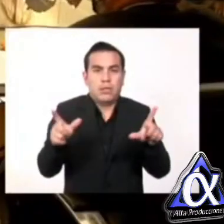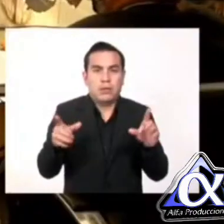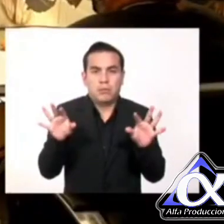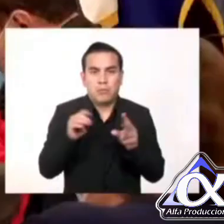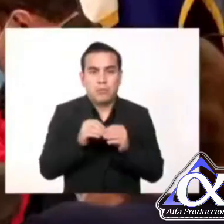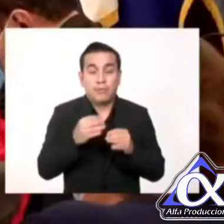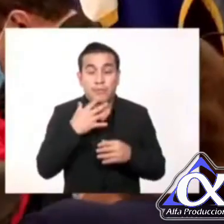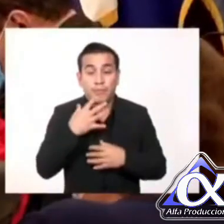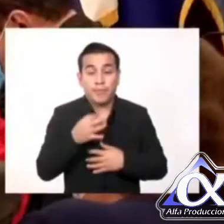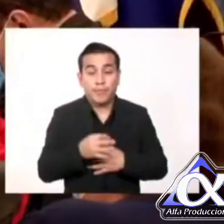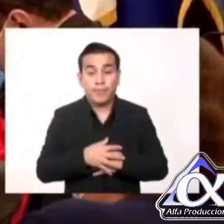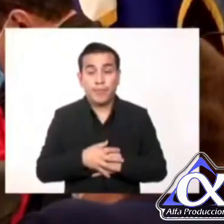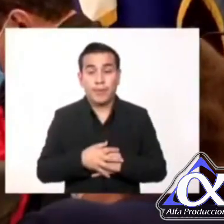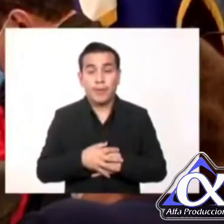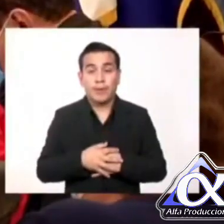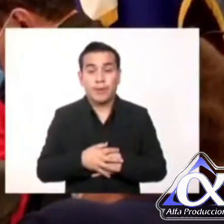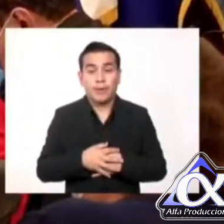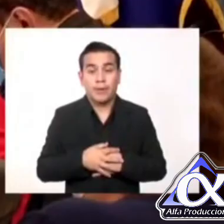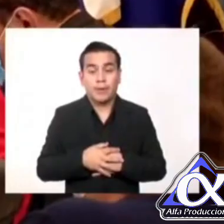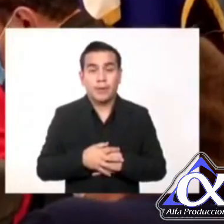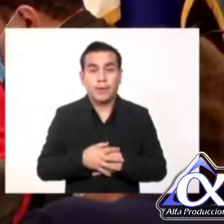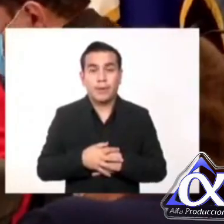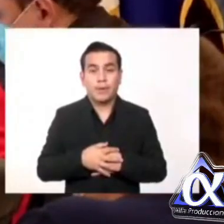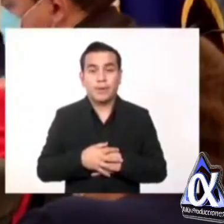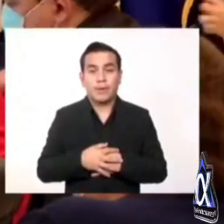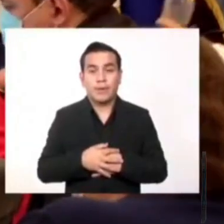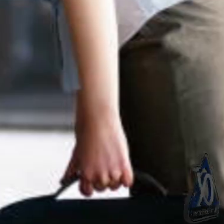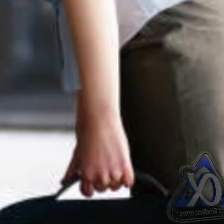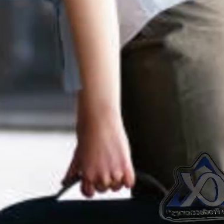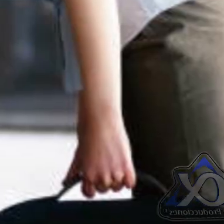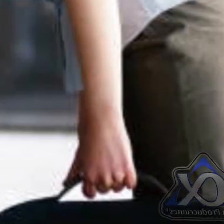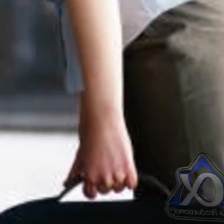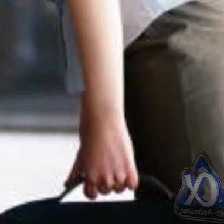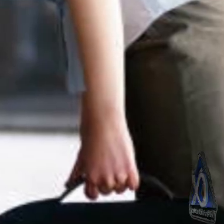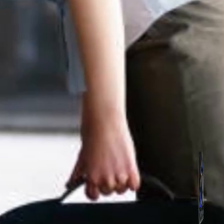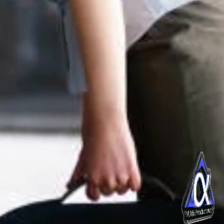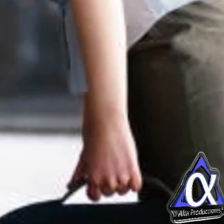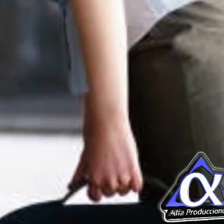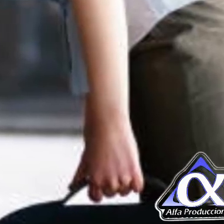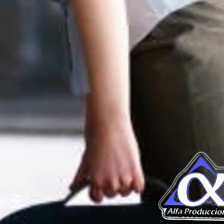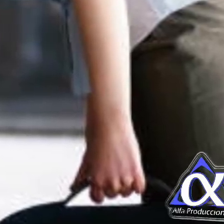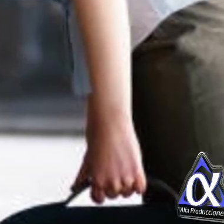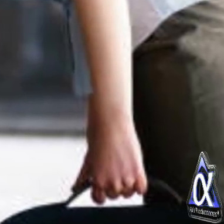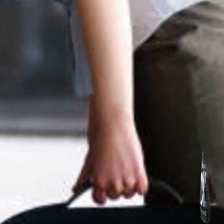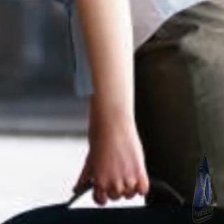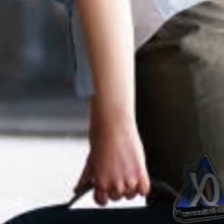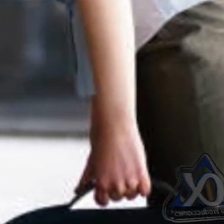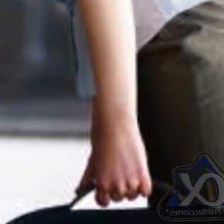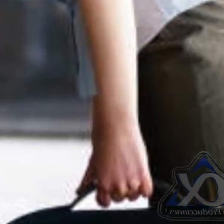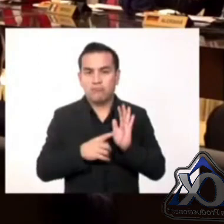este argumento, que lo que voy a compartir con ustedes, solo me pasa a mí. Es que me pongo acelerado de querer contar lo